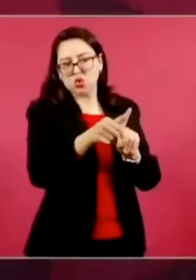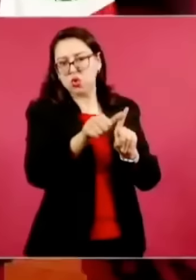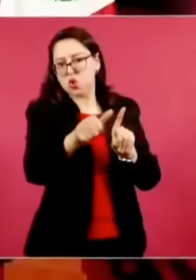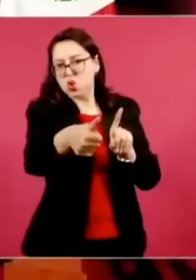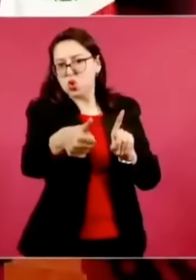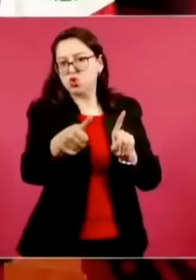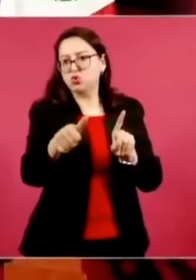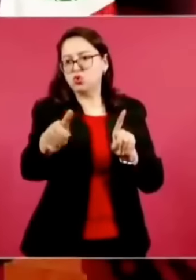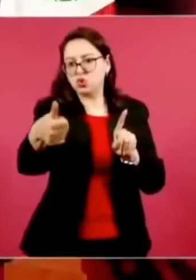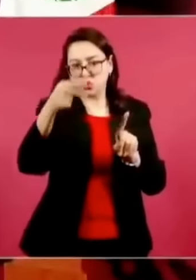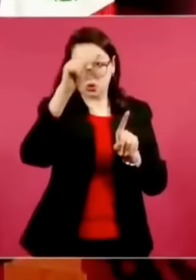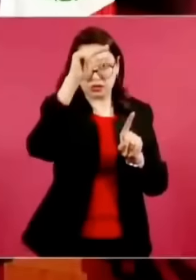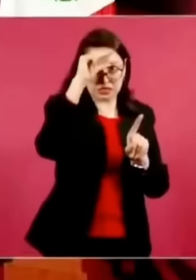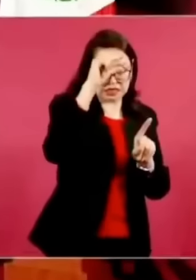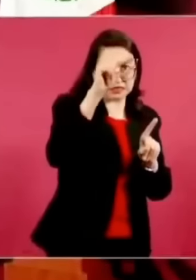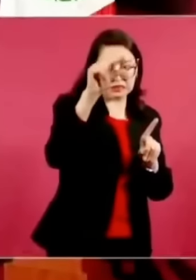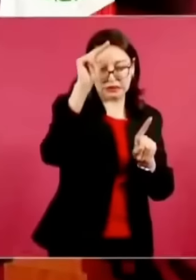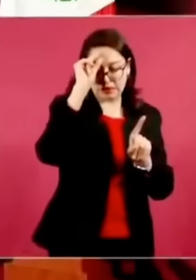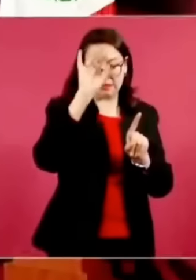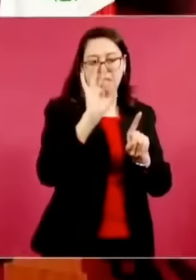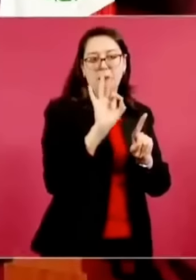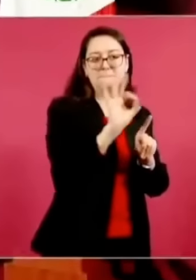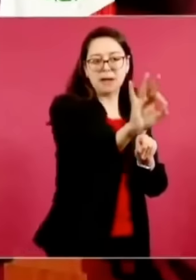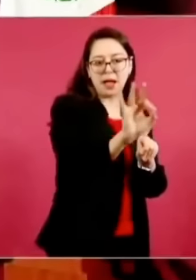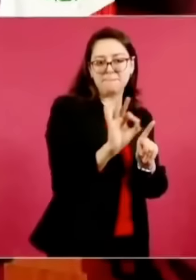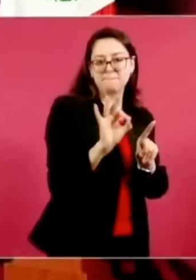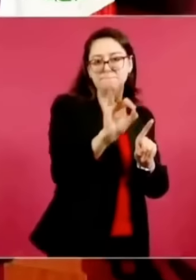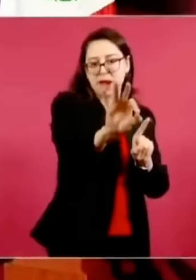intelectuales que fueron cooptados